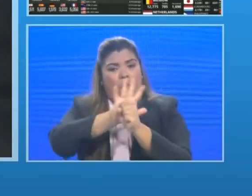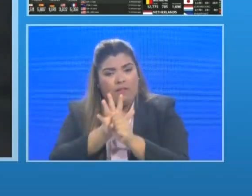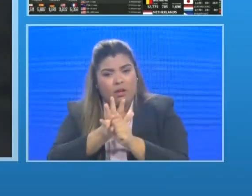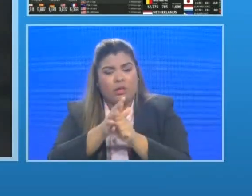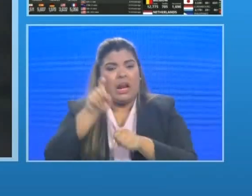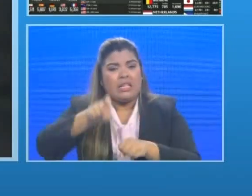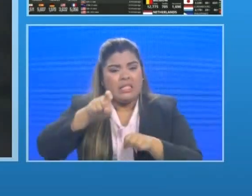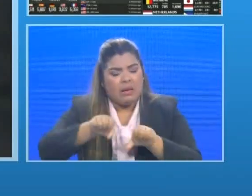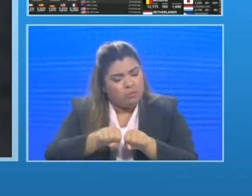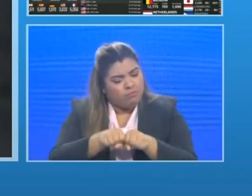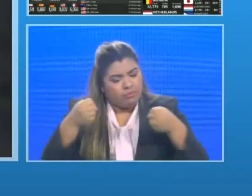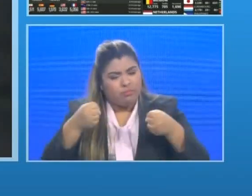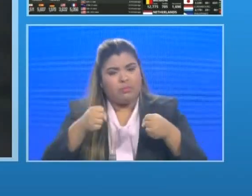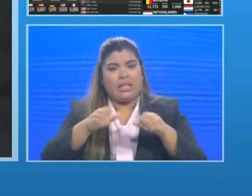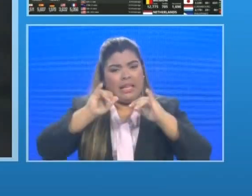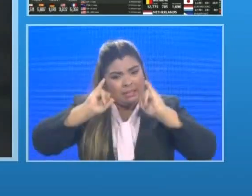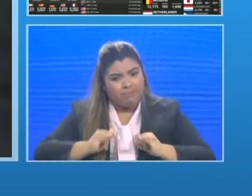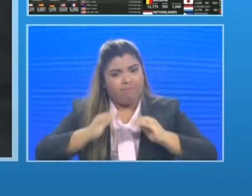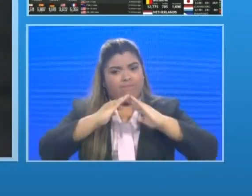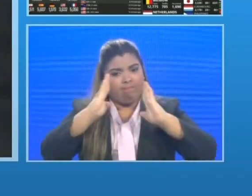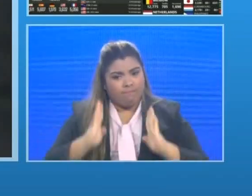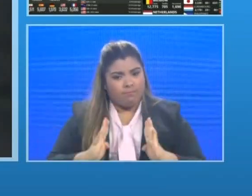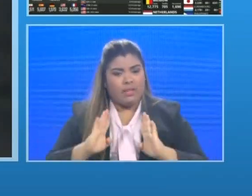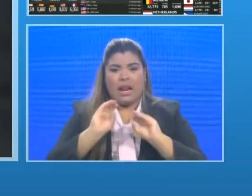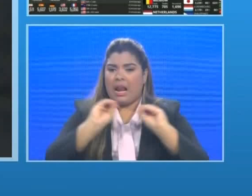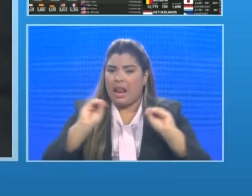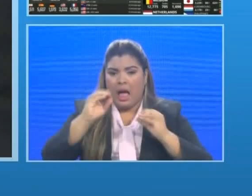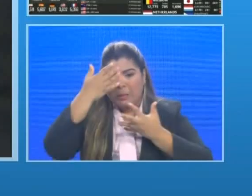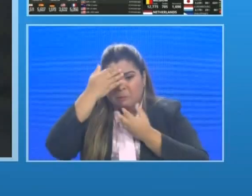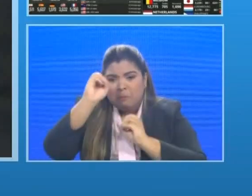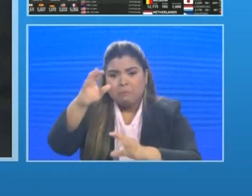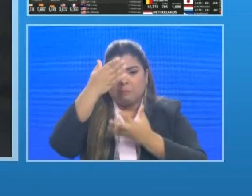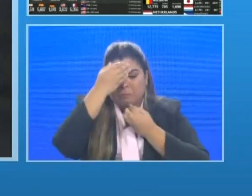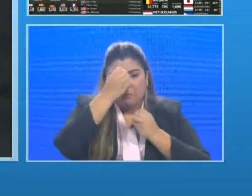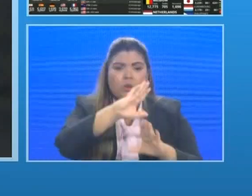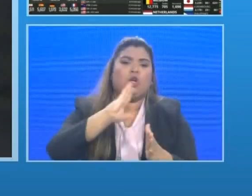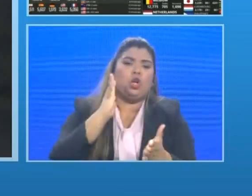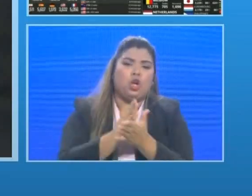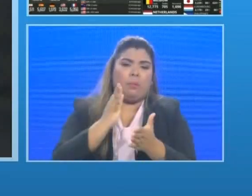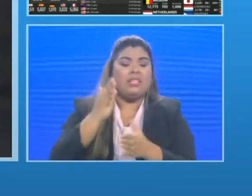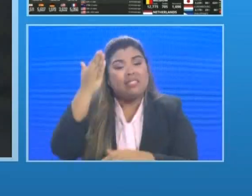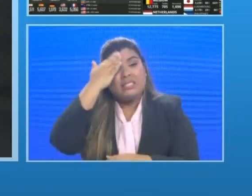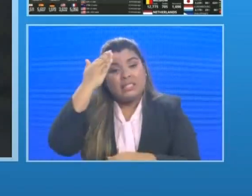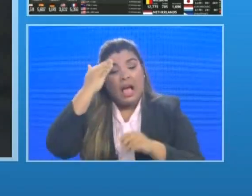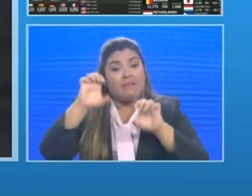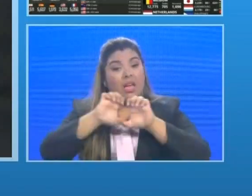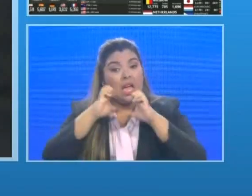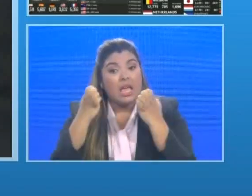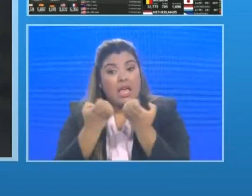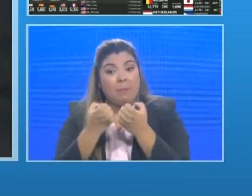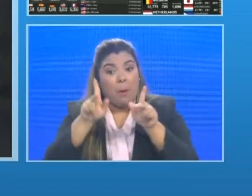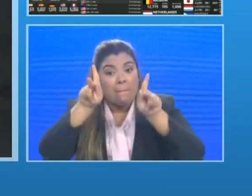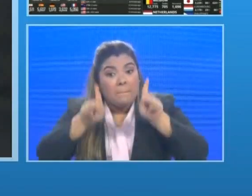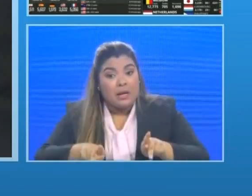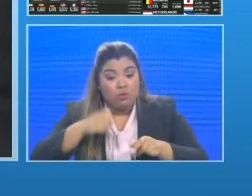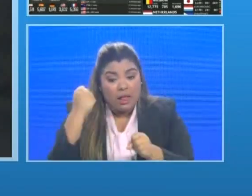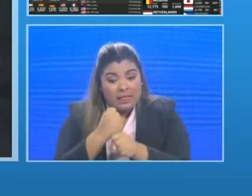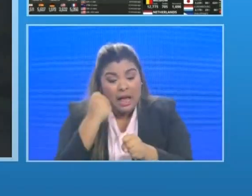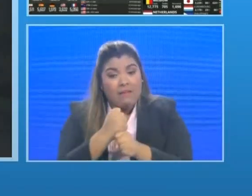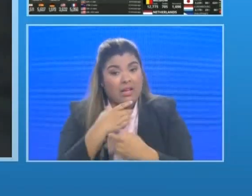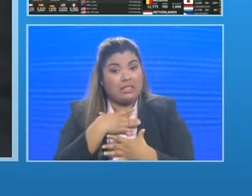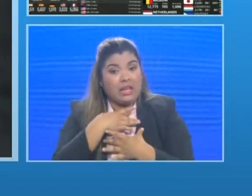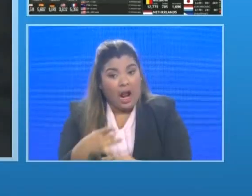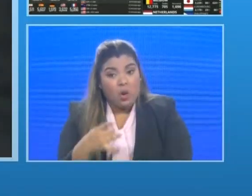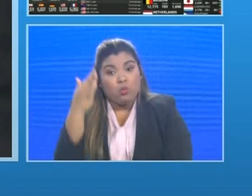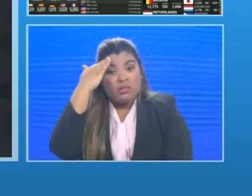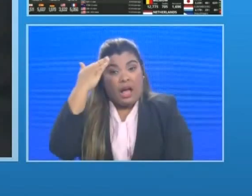estado insistiendo, es porque el equipo de salud sabe que el no hacer caso de